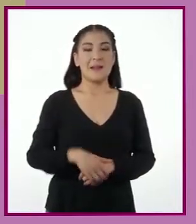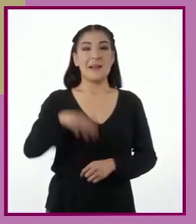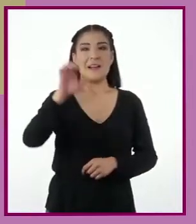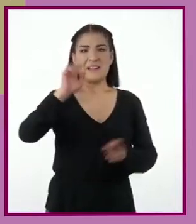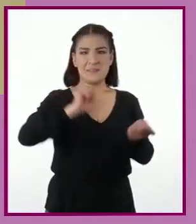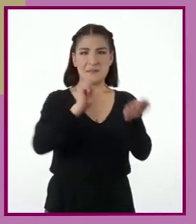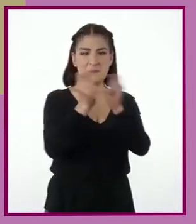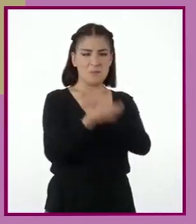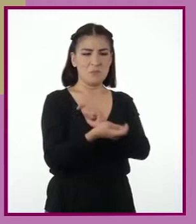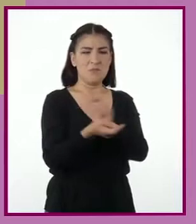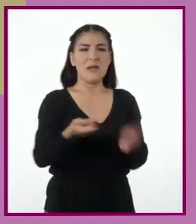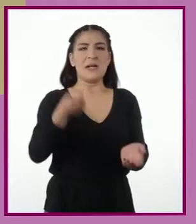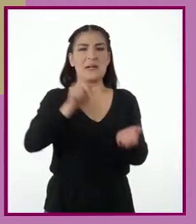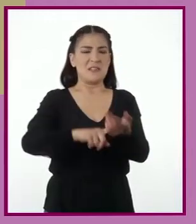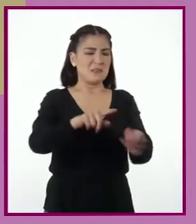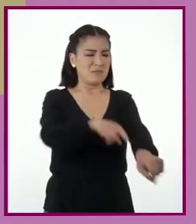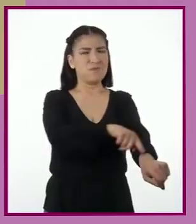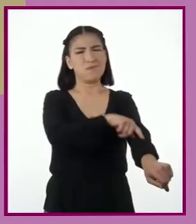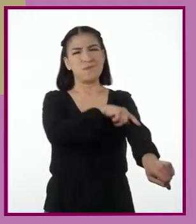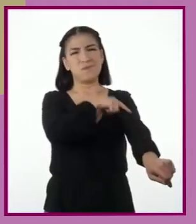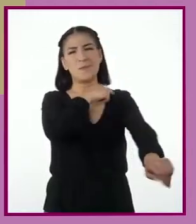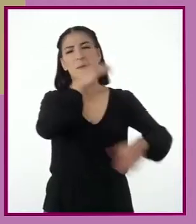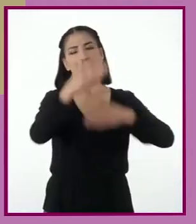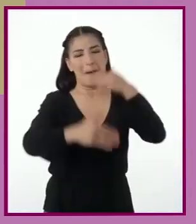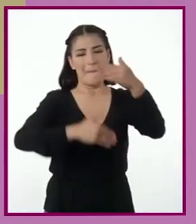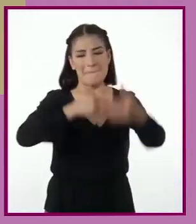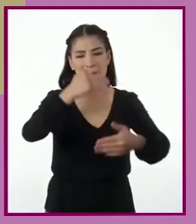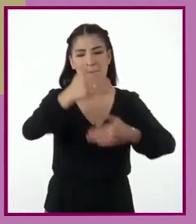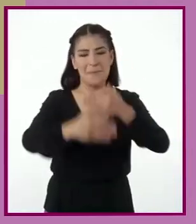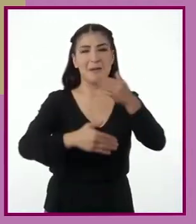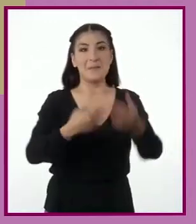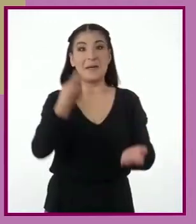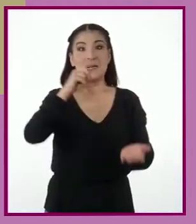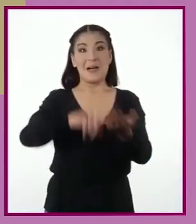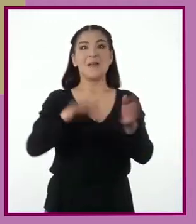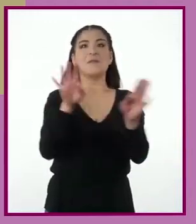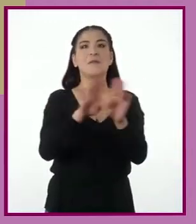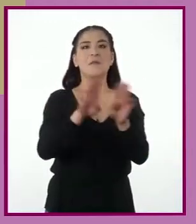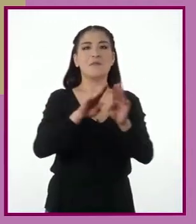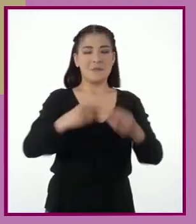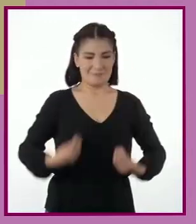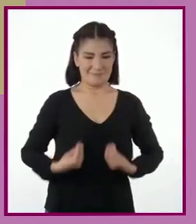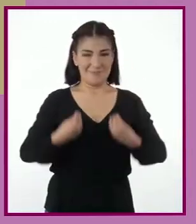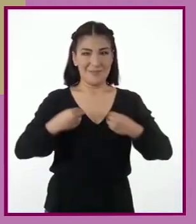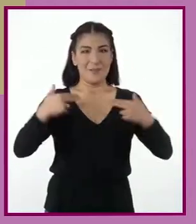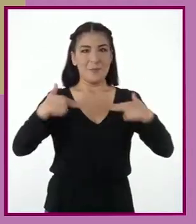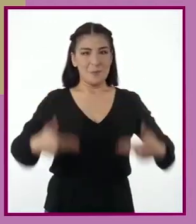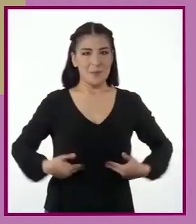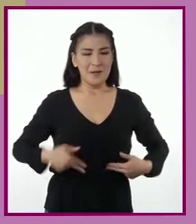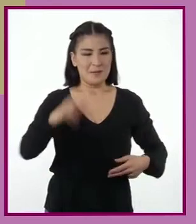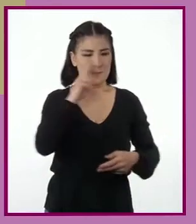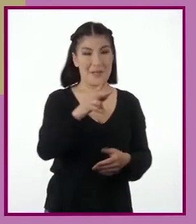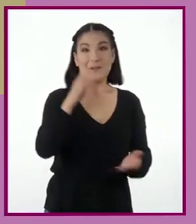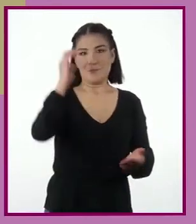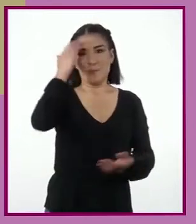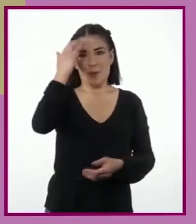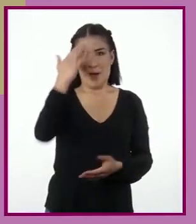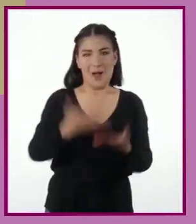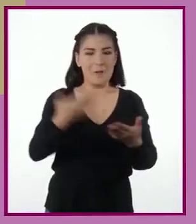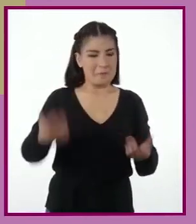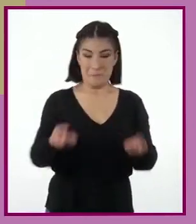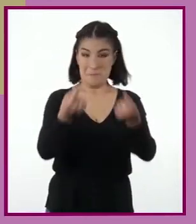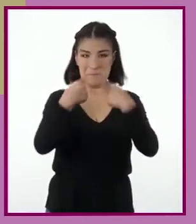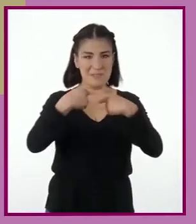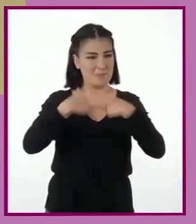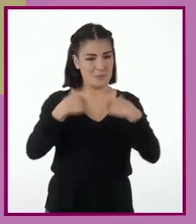proceso de cambios graduales y constantes, mediante el cual los seres vivos que conocemos actualmente, incluso nosotros